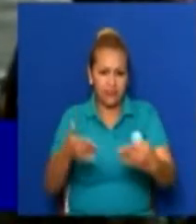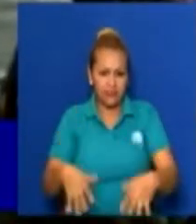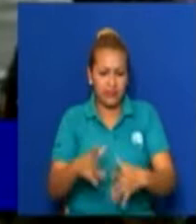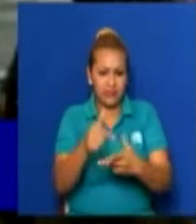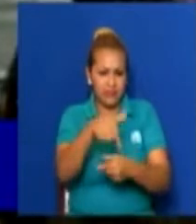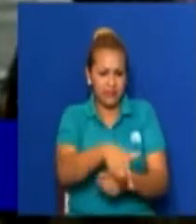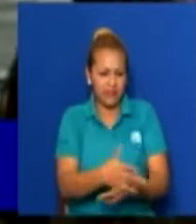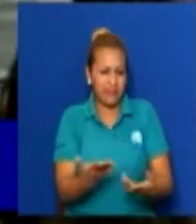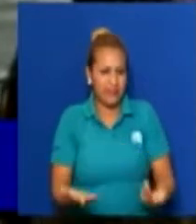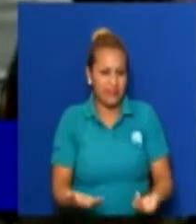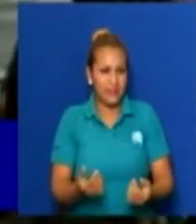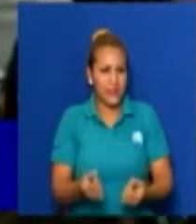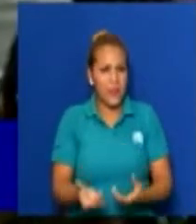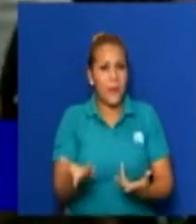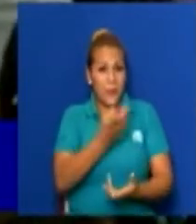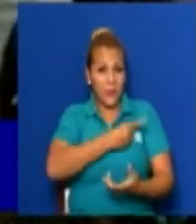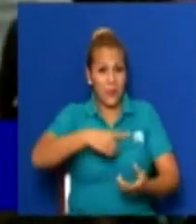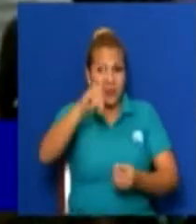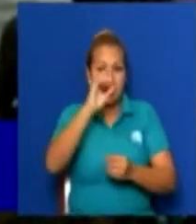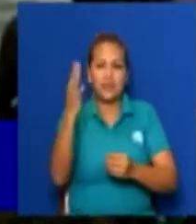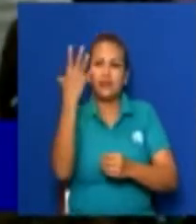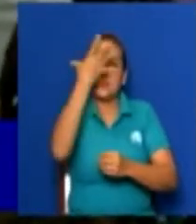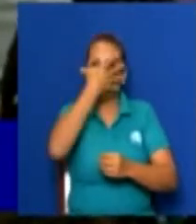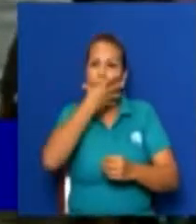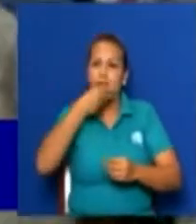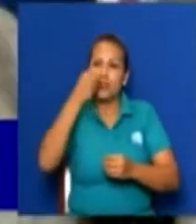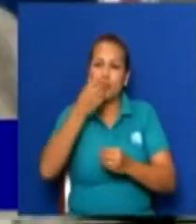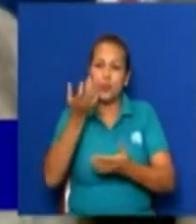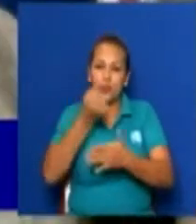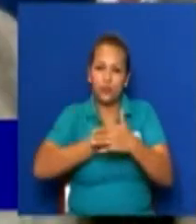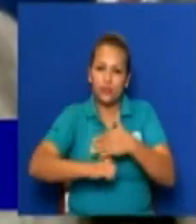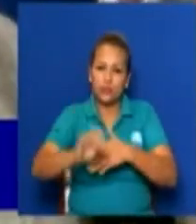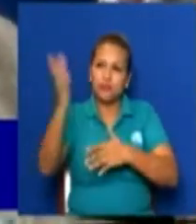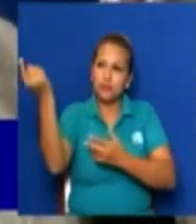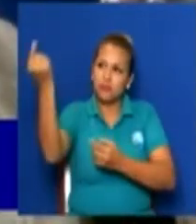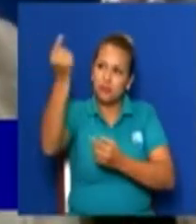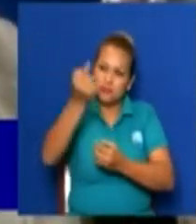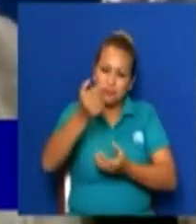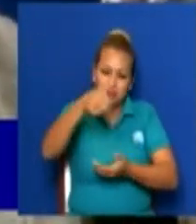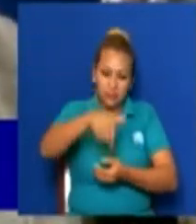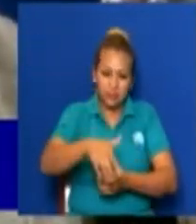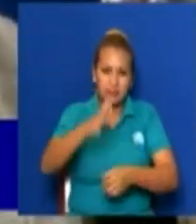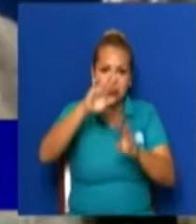fue lo más precioso que Dios dio, ¿verdad? La mujer.